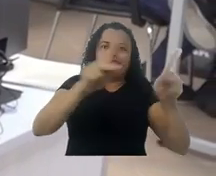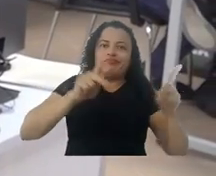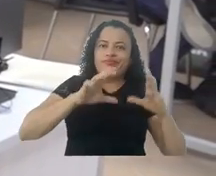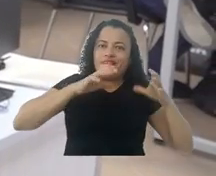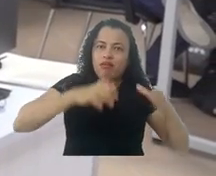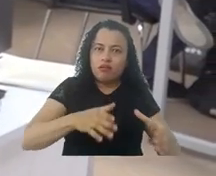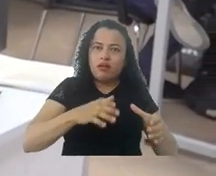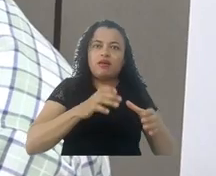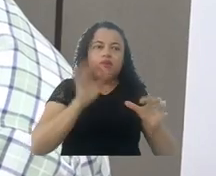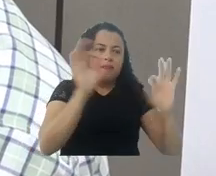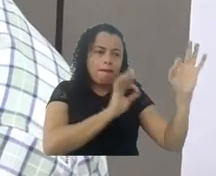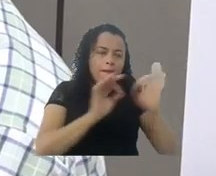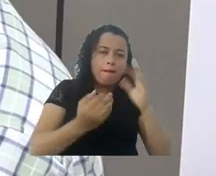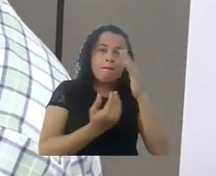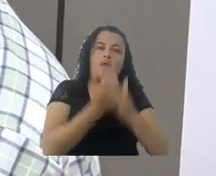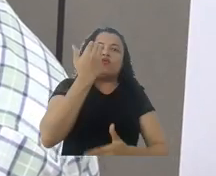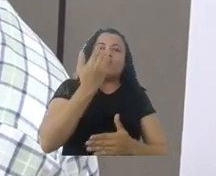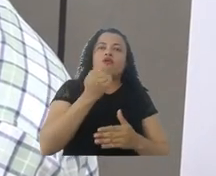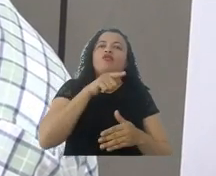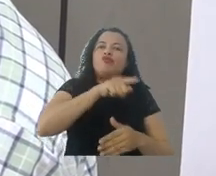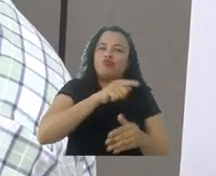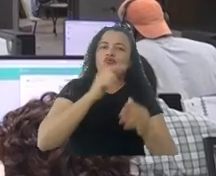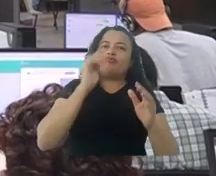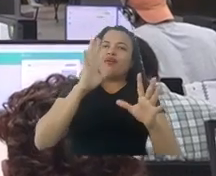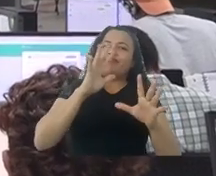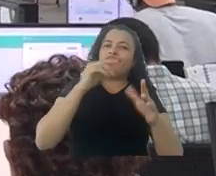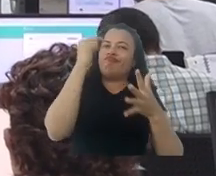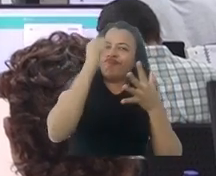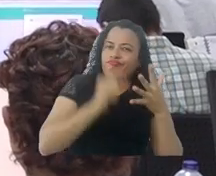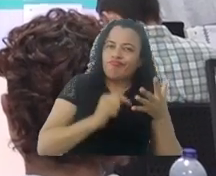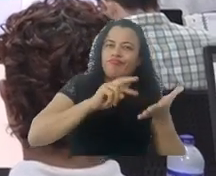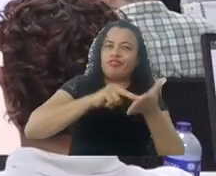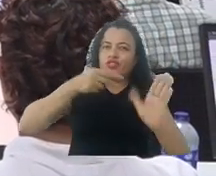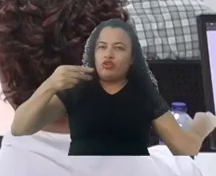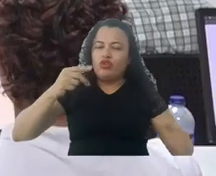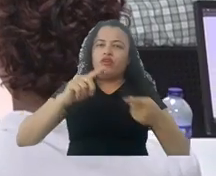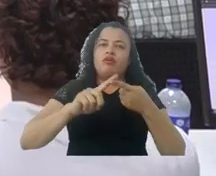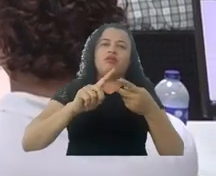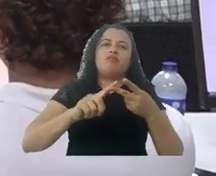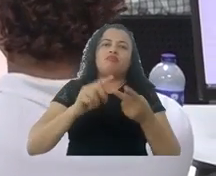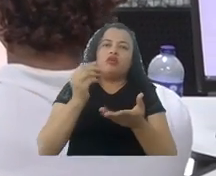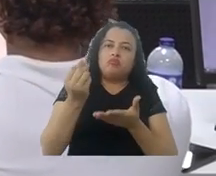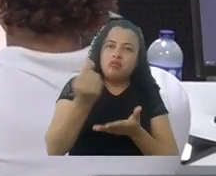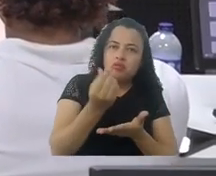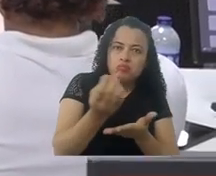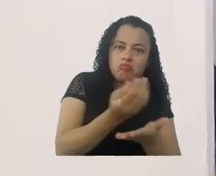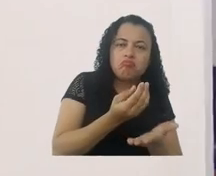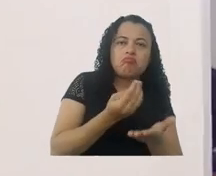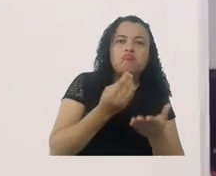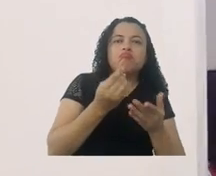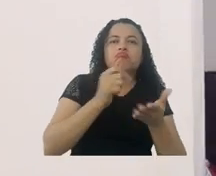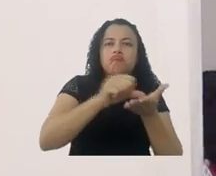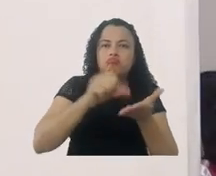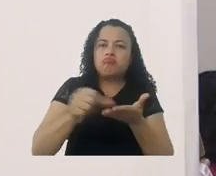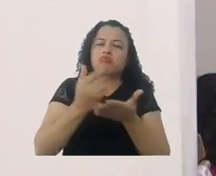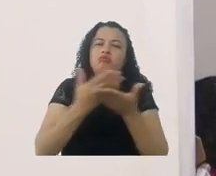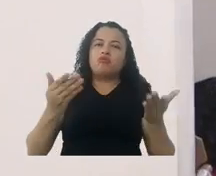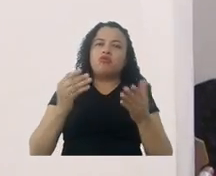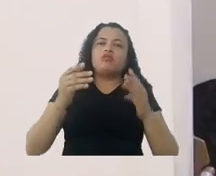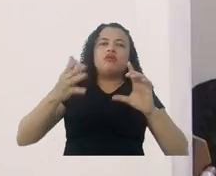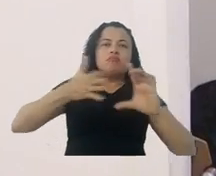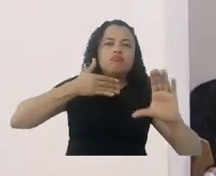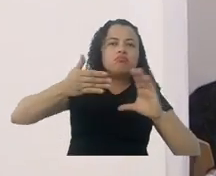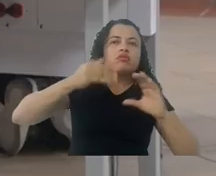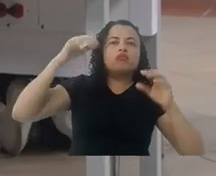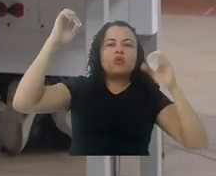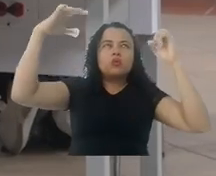estas aulas ha permitido mejorar aspectos clave como la dotación tecnológica, el mobiliario ergonómico y las condiciones de